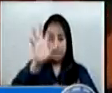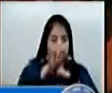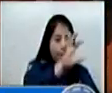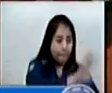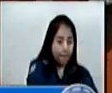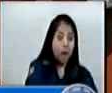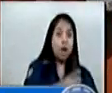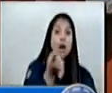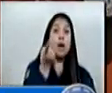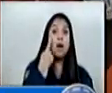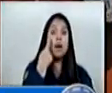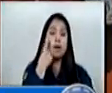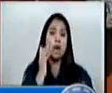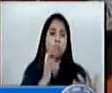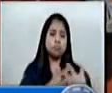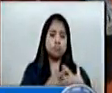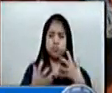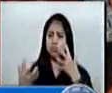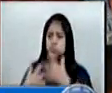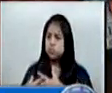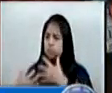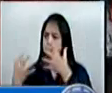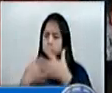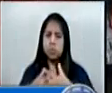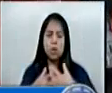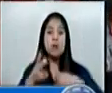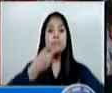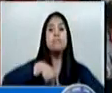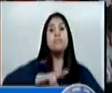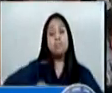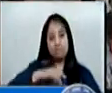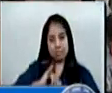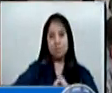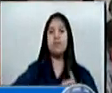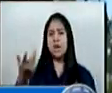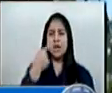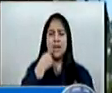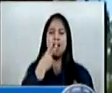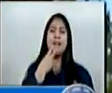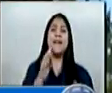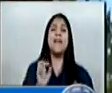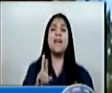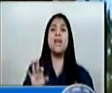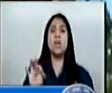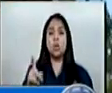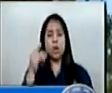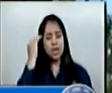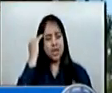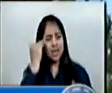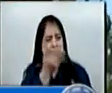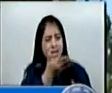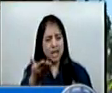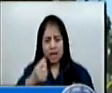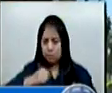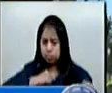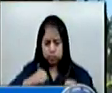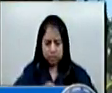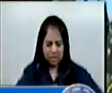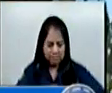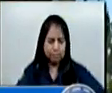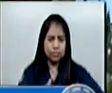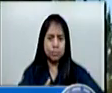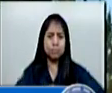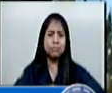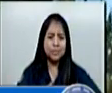vulnerable a través del esfuerzo conjunto. Desde el Centro de Coordinación para la Prevención de los Desastres en América Central,